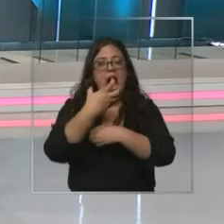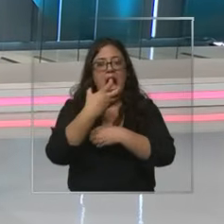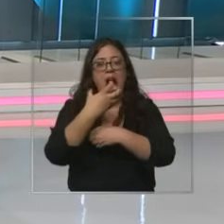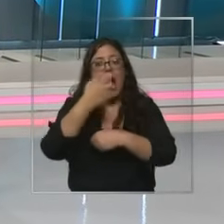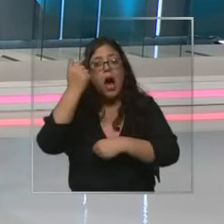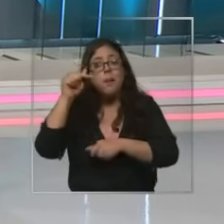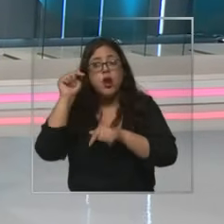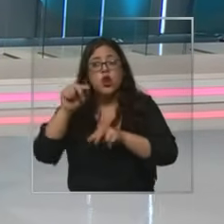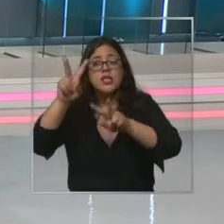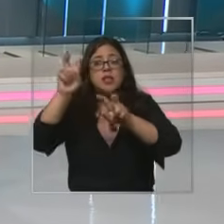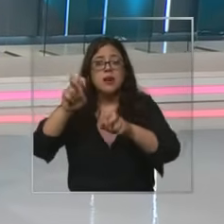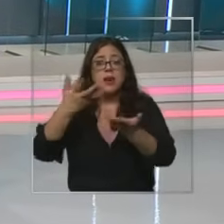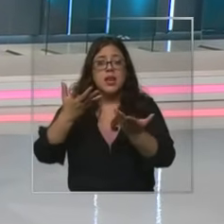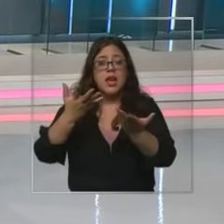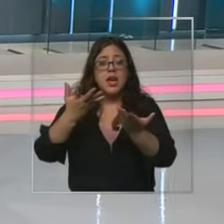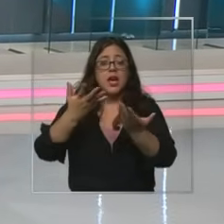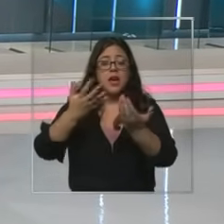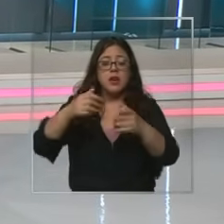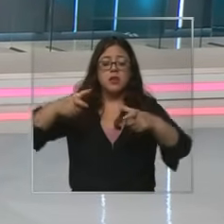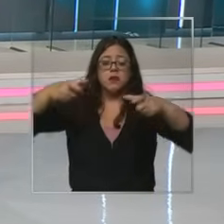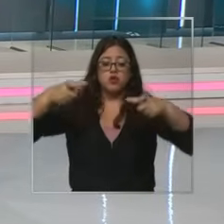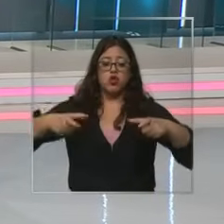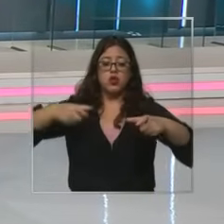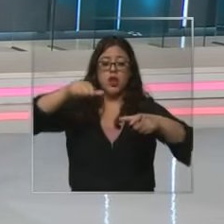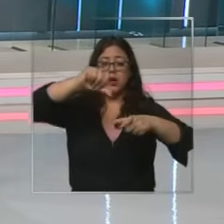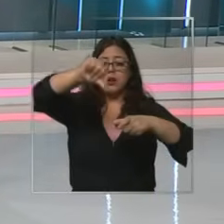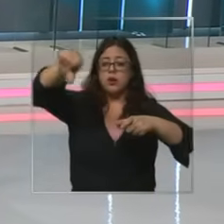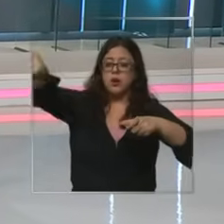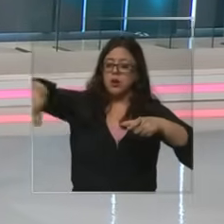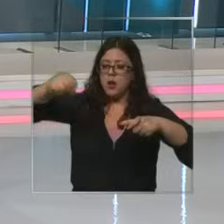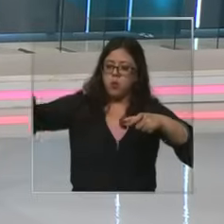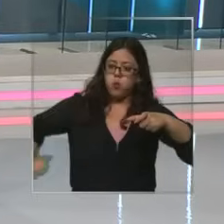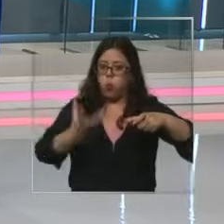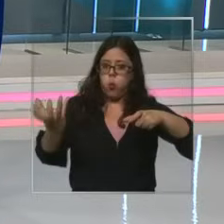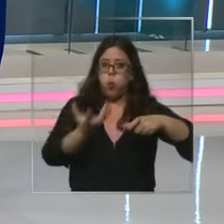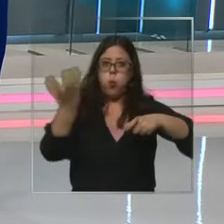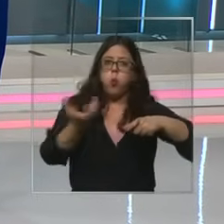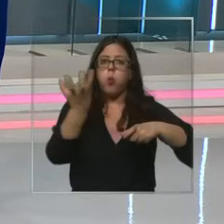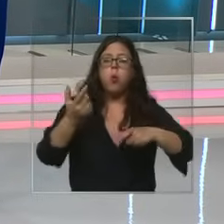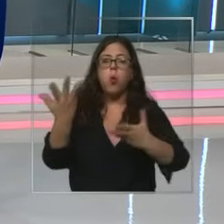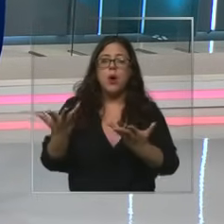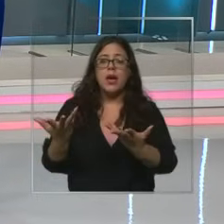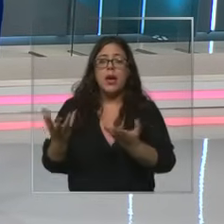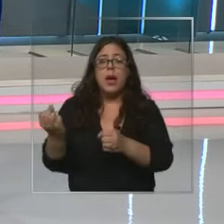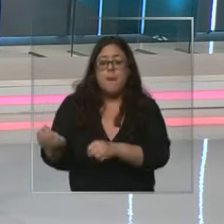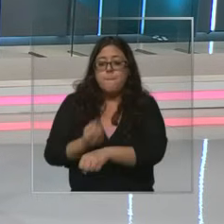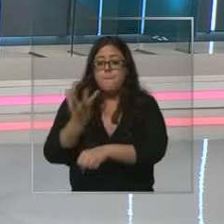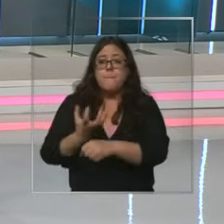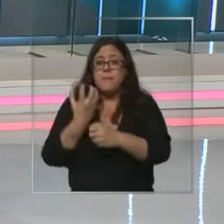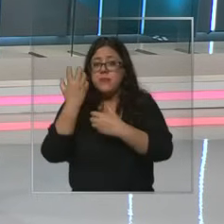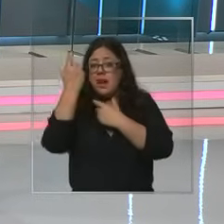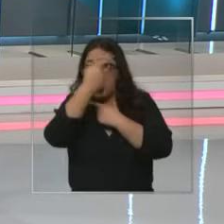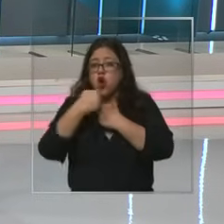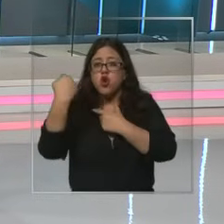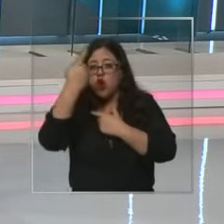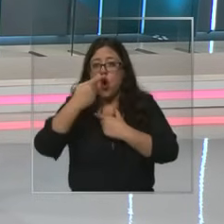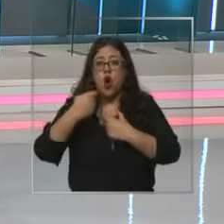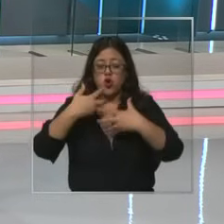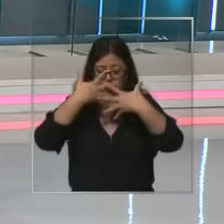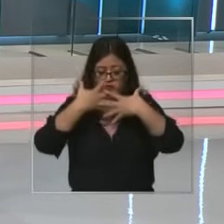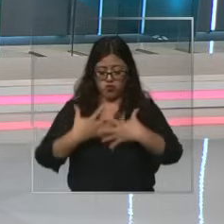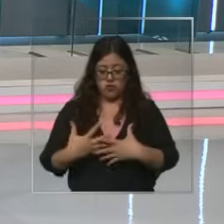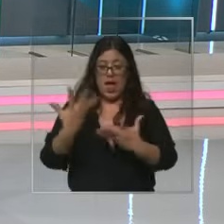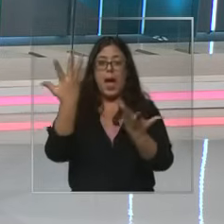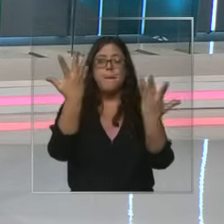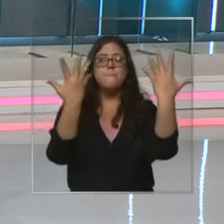parte de esa esencia cayó fuera de la olla y se incendió. Esto provocó graves quemaduras en su rostro, en el tórax, en sus